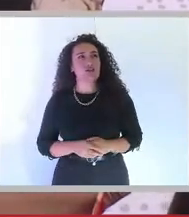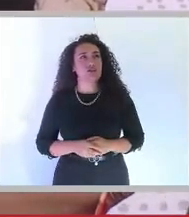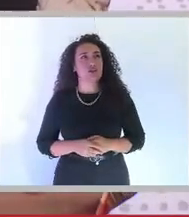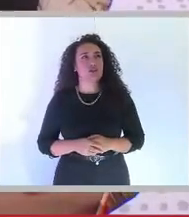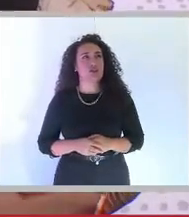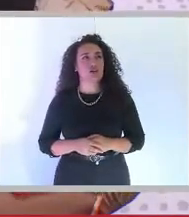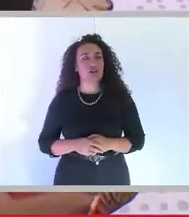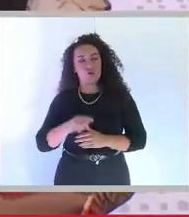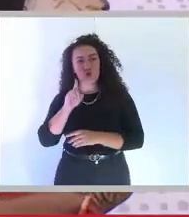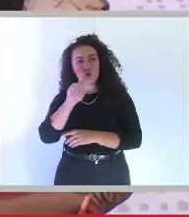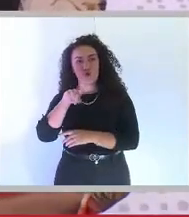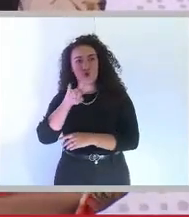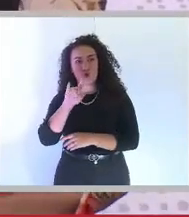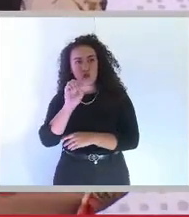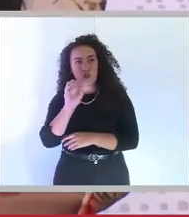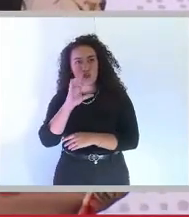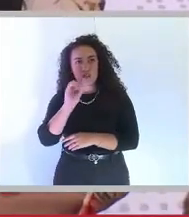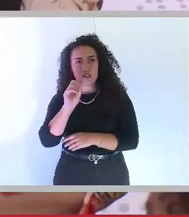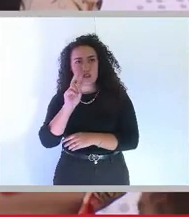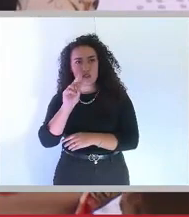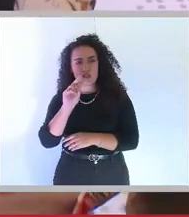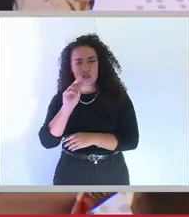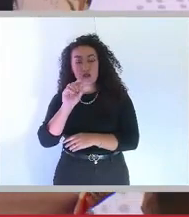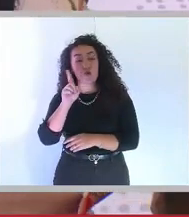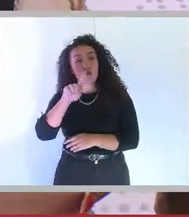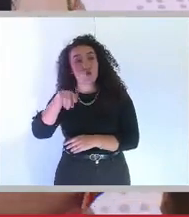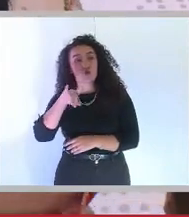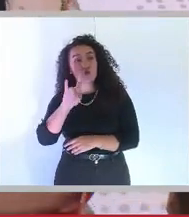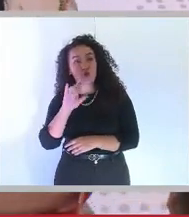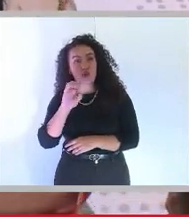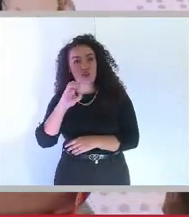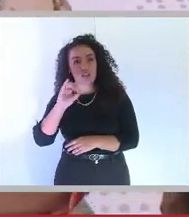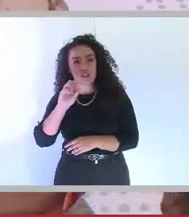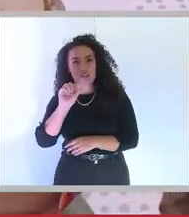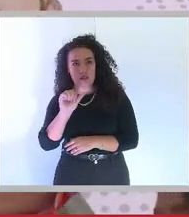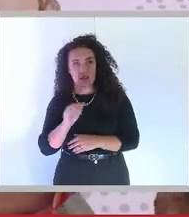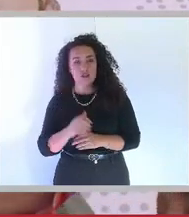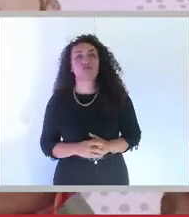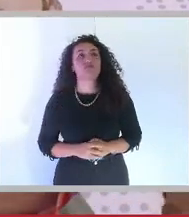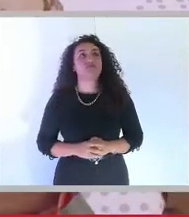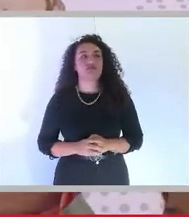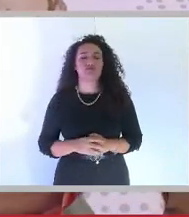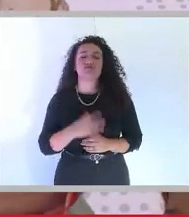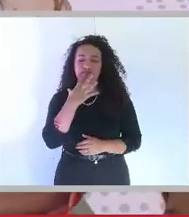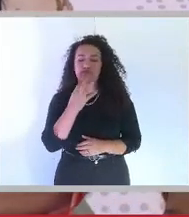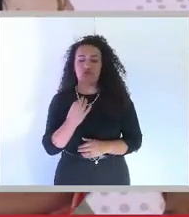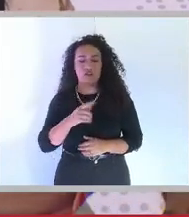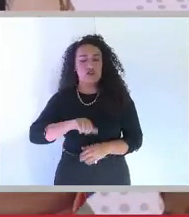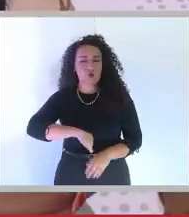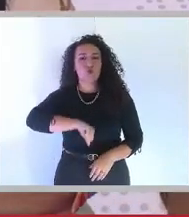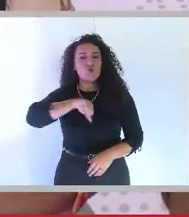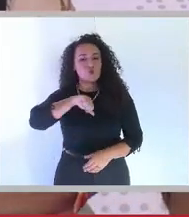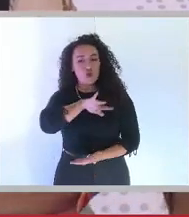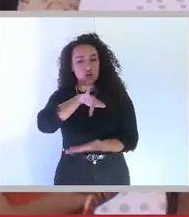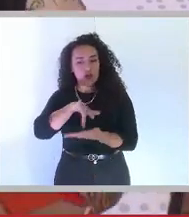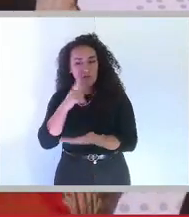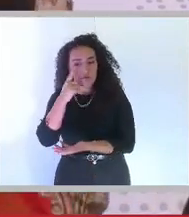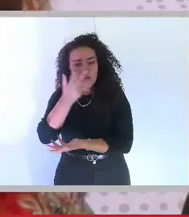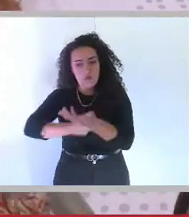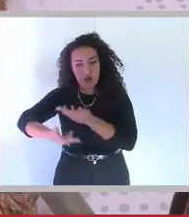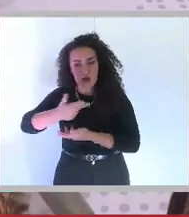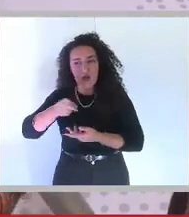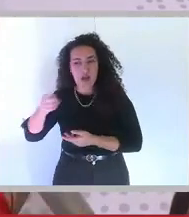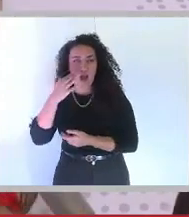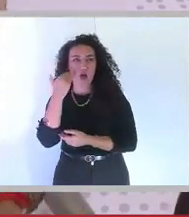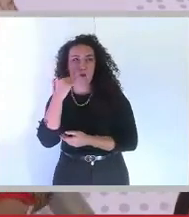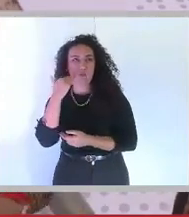de Suecia. Un gusto también estar aquí, digamos, con usted o compartir este espacio con esta